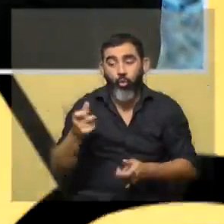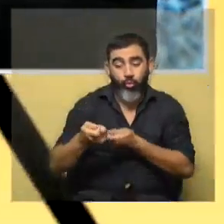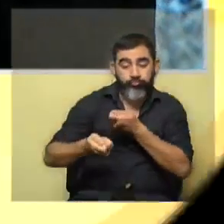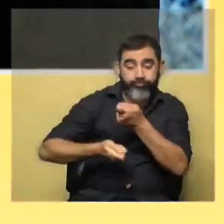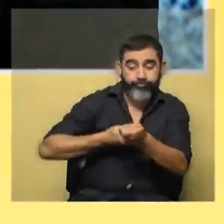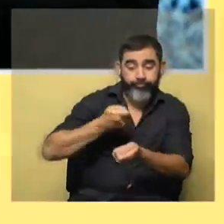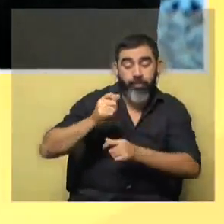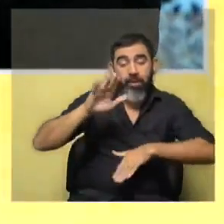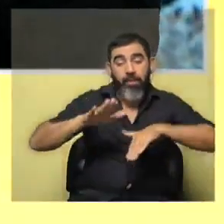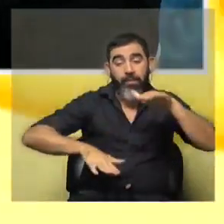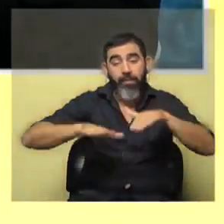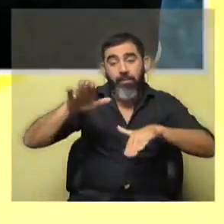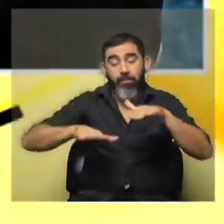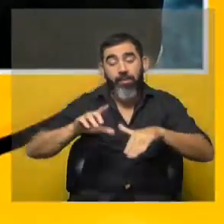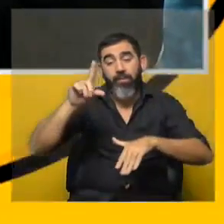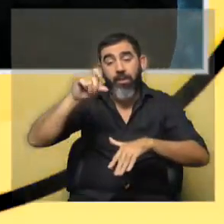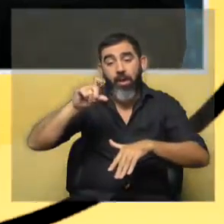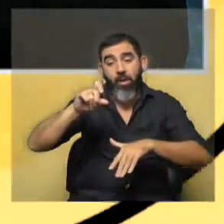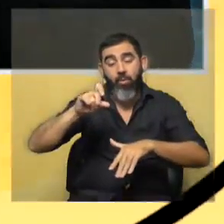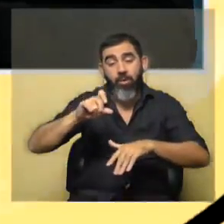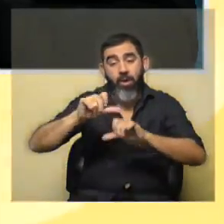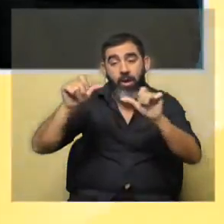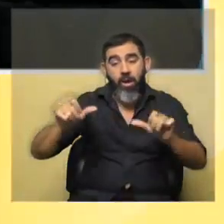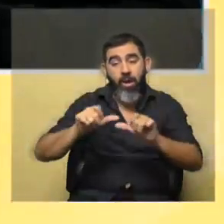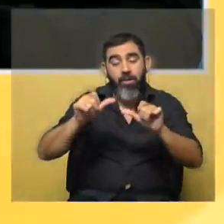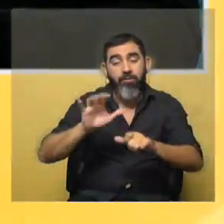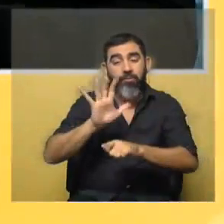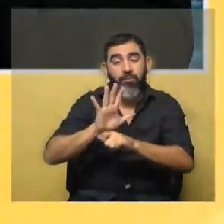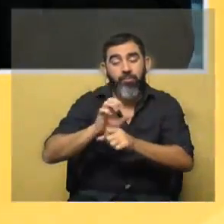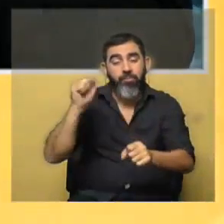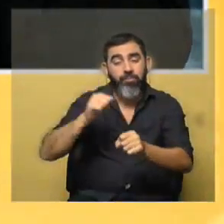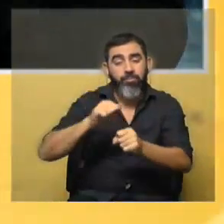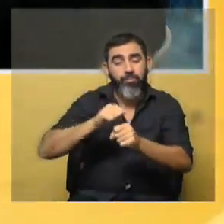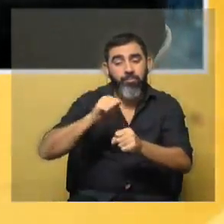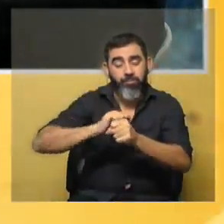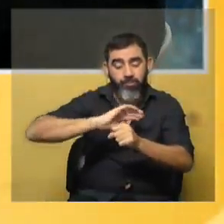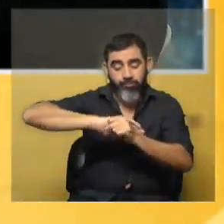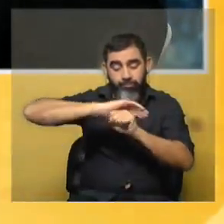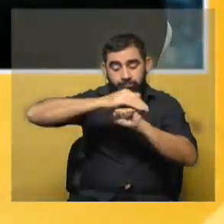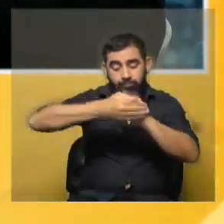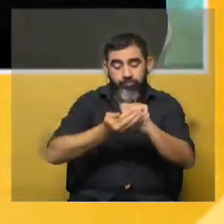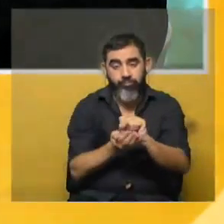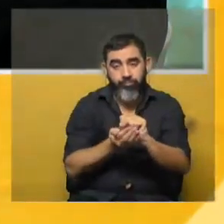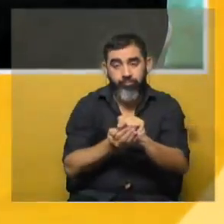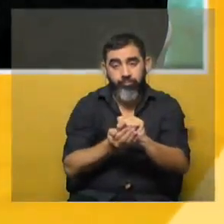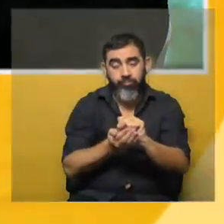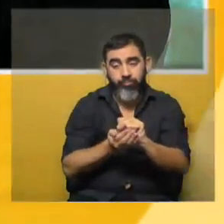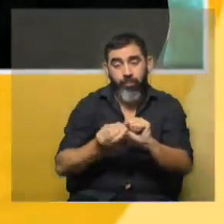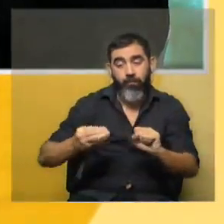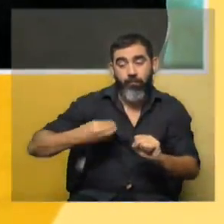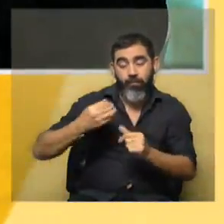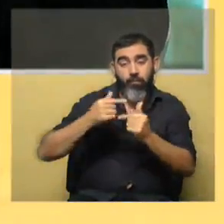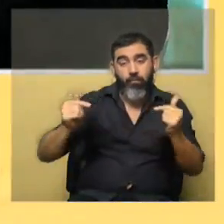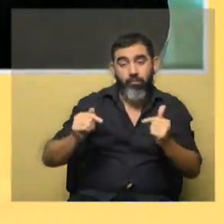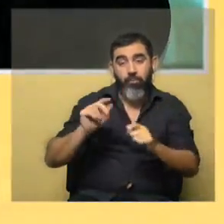según lo que hayan las concentraciones del agua, va generando una suerte de cemento alrededor de este ser vivo que